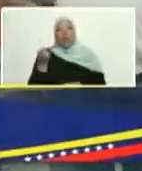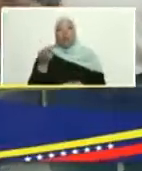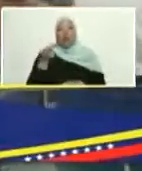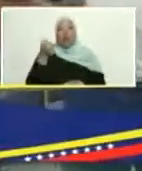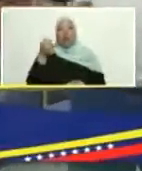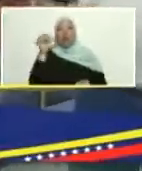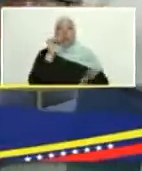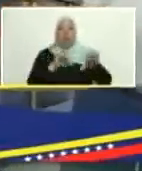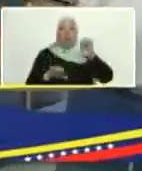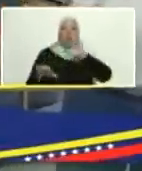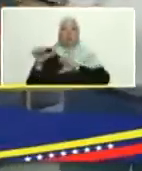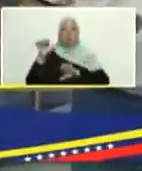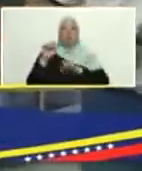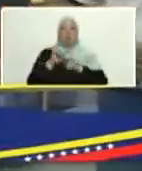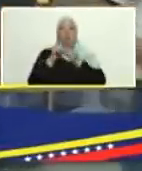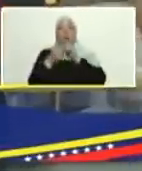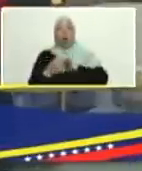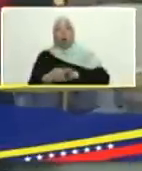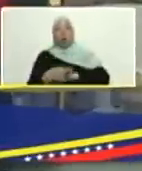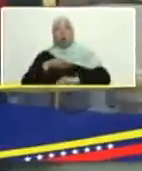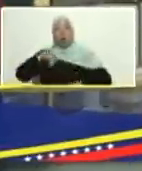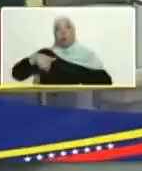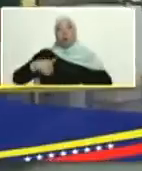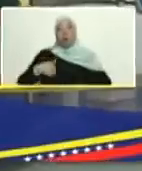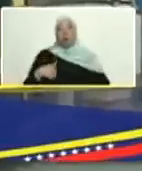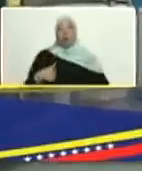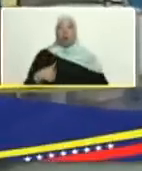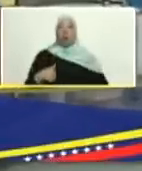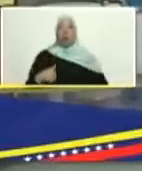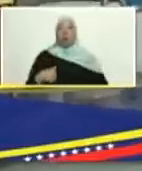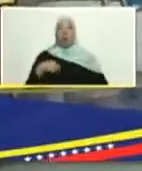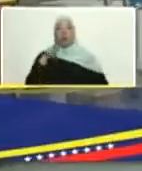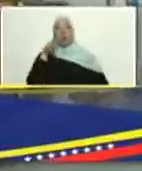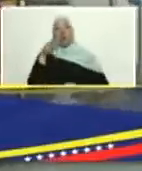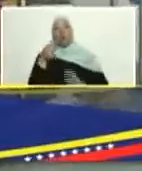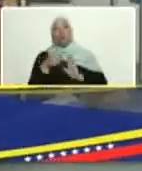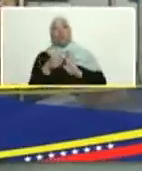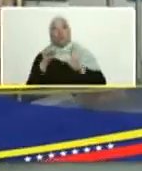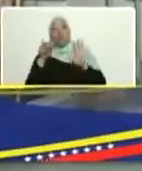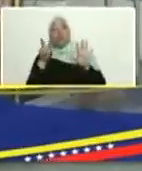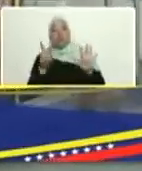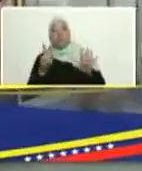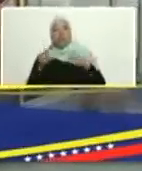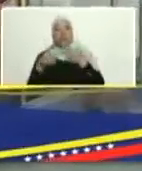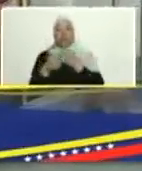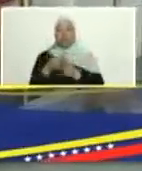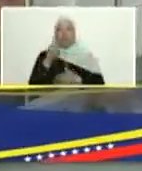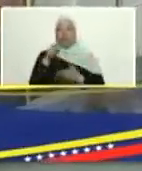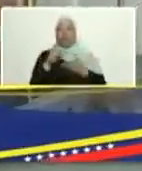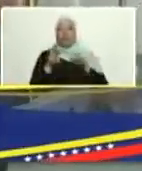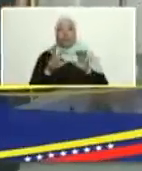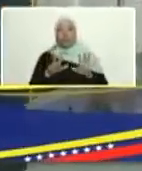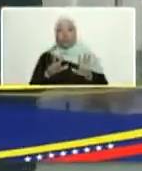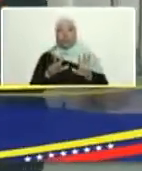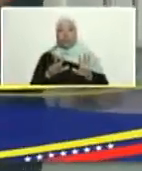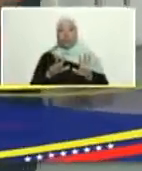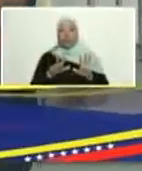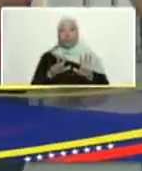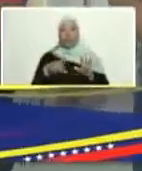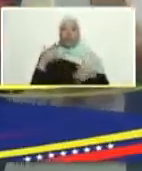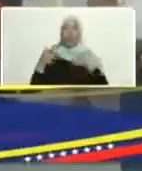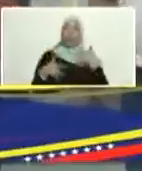repuestos. ¿Qué pasó en esos tiempos? Eso fue entre el año 2017 y 2018, presidente. Esta